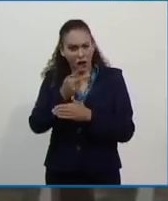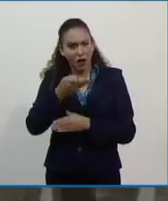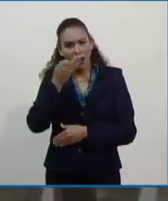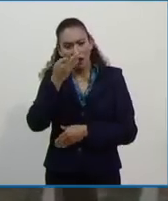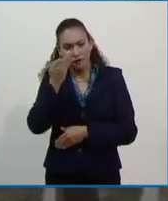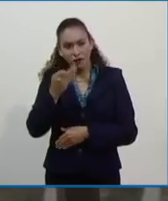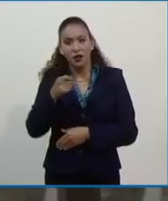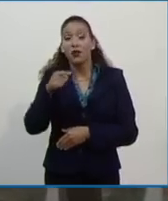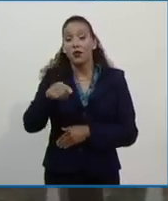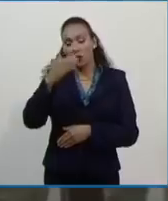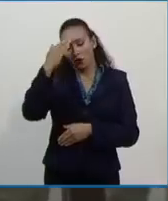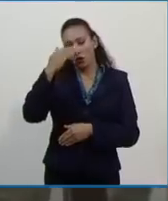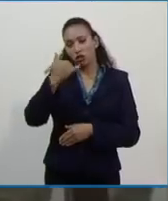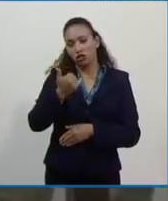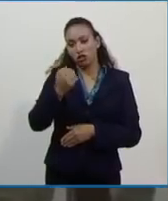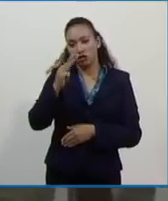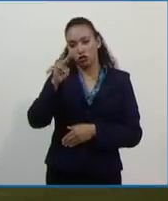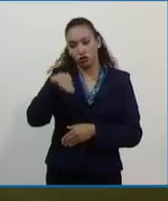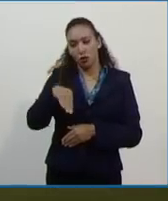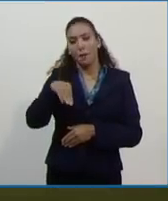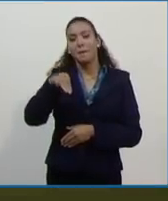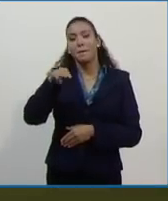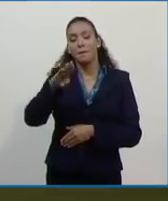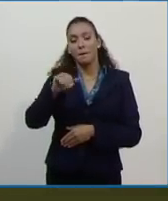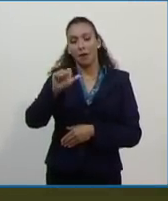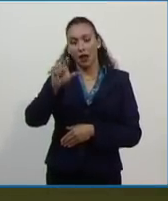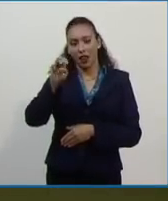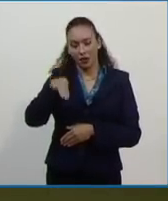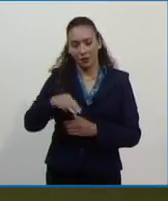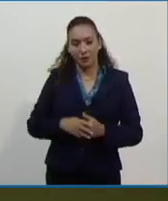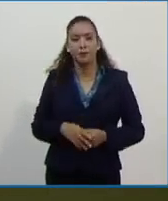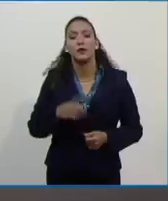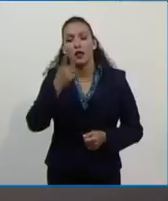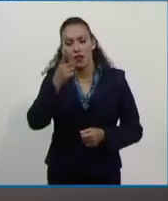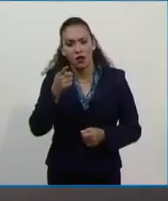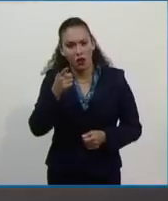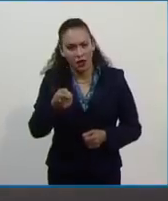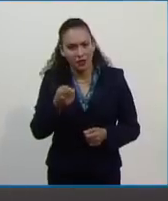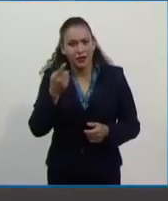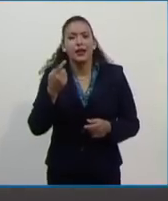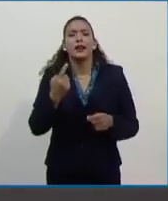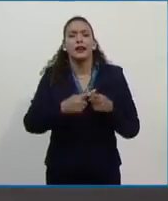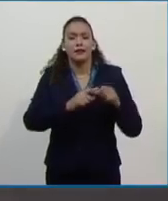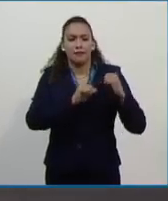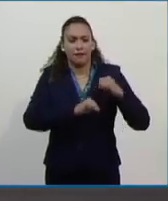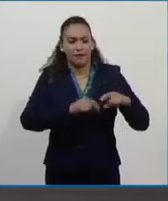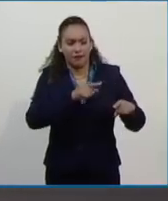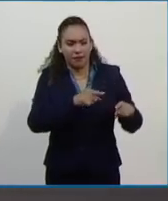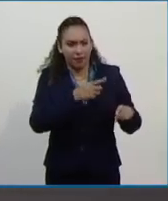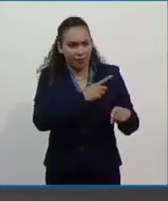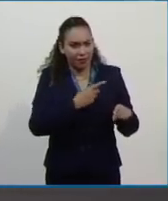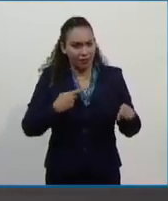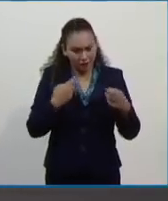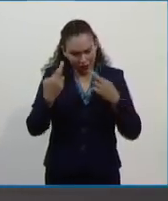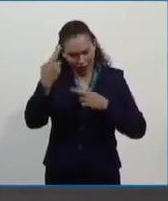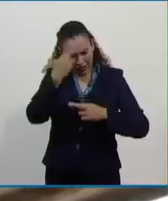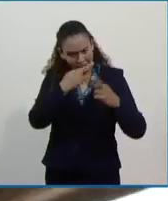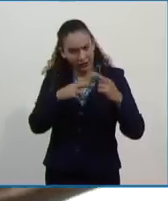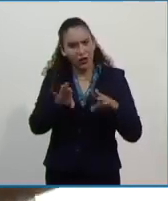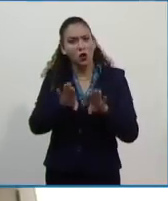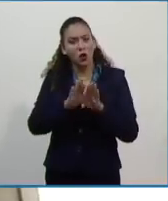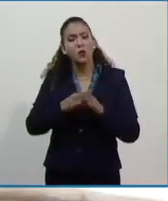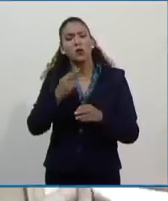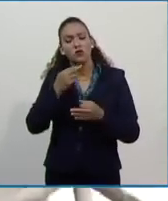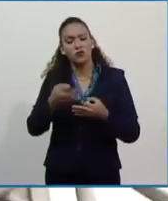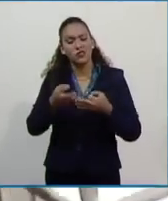como Yumbalam y su programa de manejo. Consideró que, al tratarse de un acto administrativo, el decreto debió combatirse a partir de su entrada en